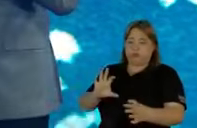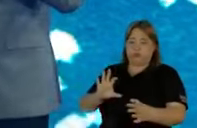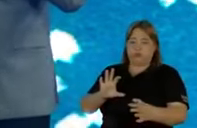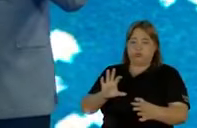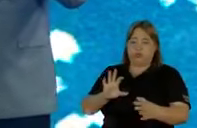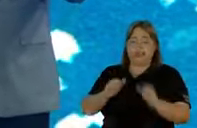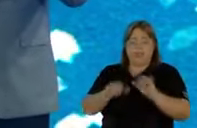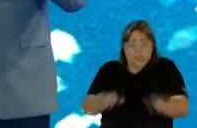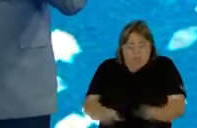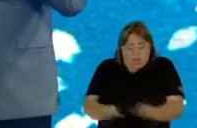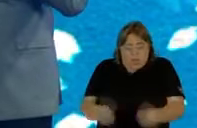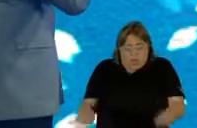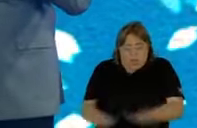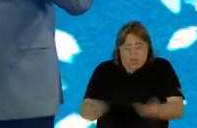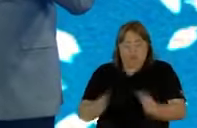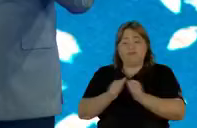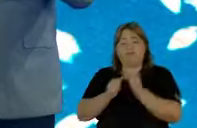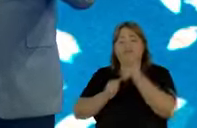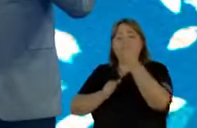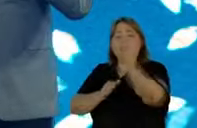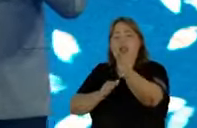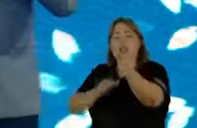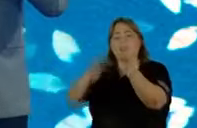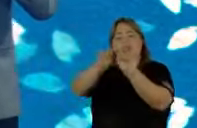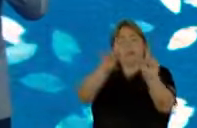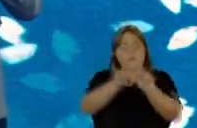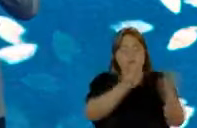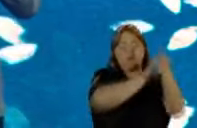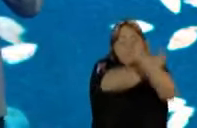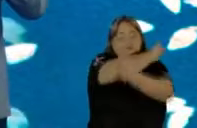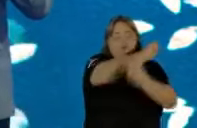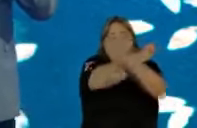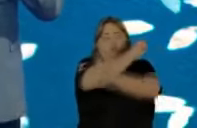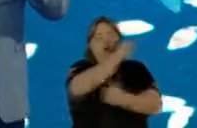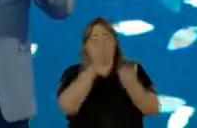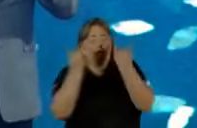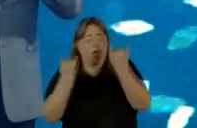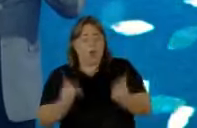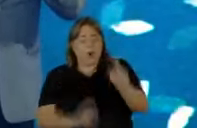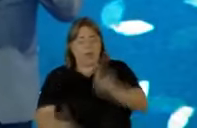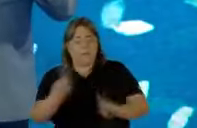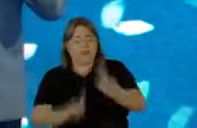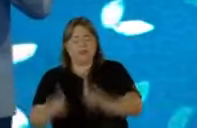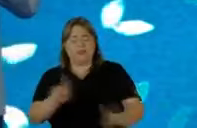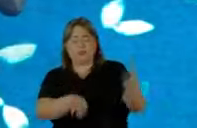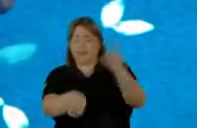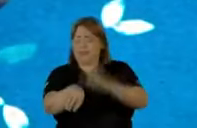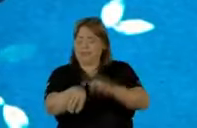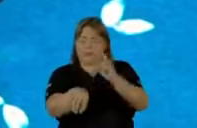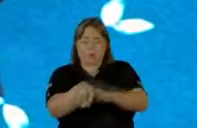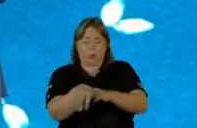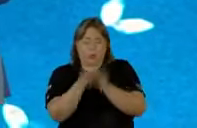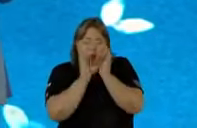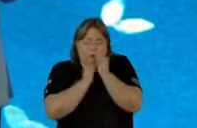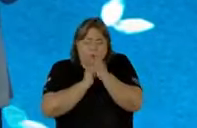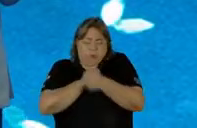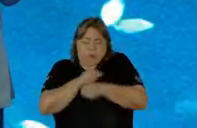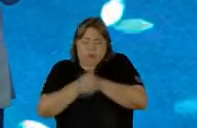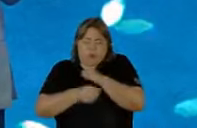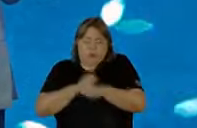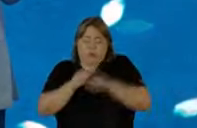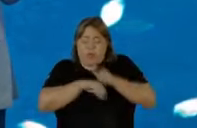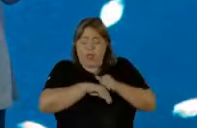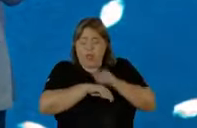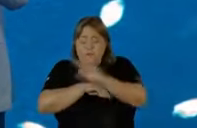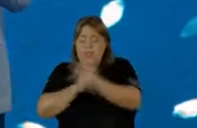distancia, en diferentes naciones. Todo aquel que ahora mismo esté pasando por un momento de angustia, enviamos una